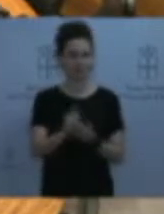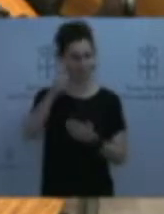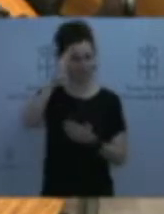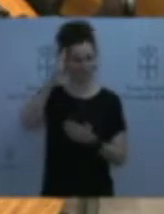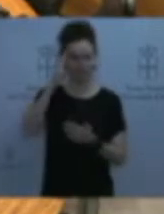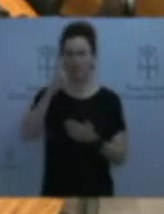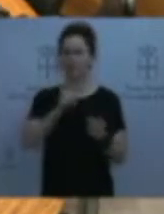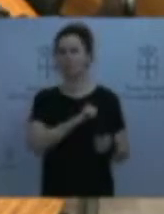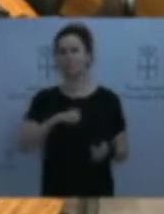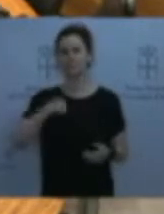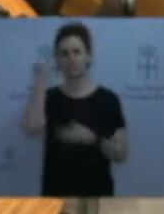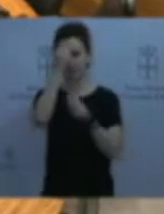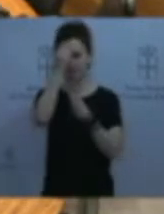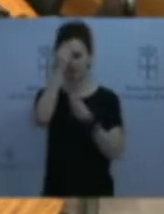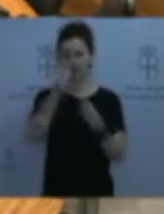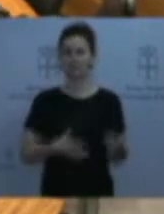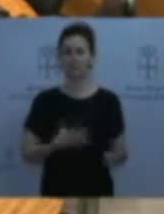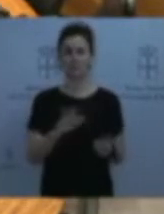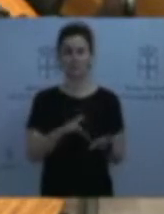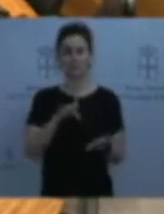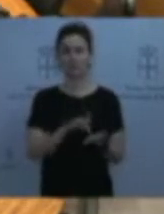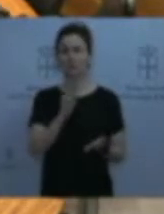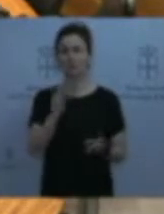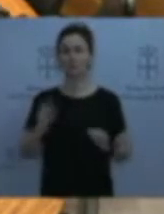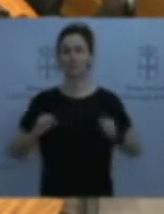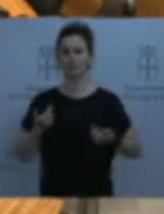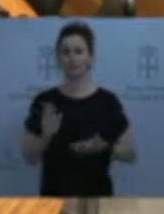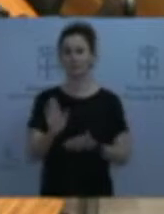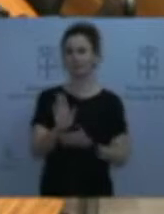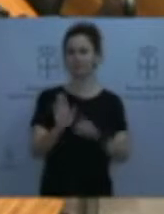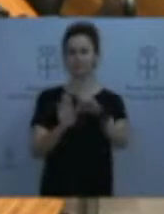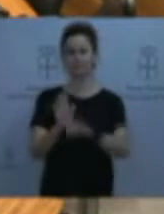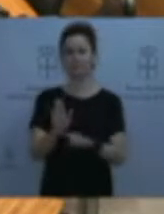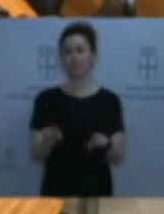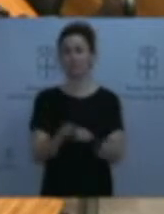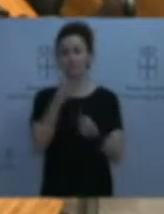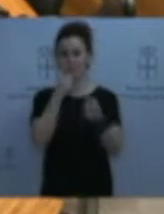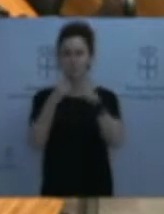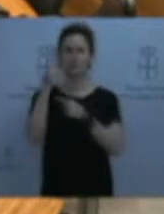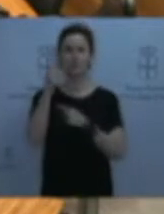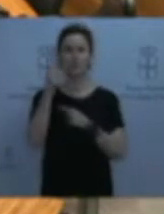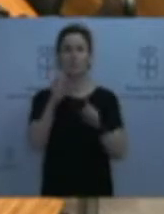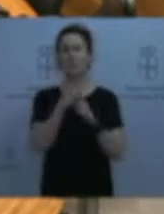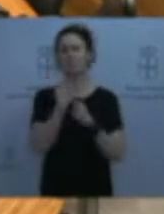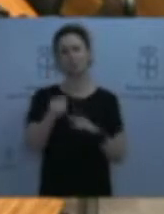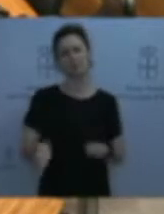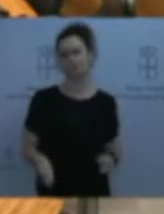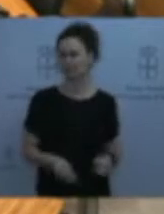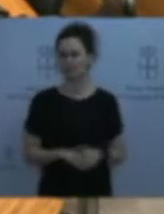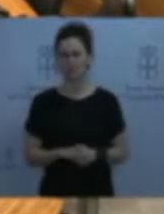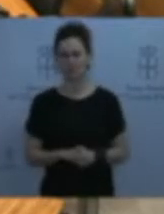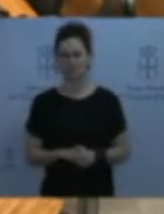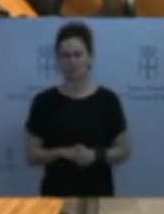Yo creo que puede ser que la iniciativa que presenta el Partido Popular sea prácticamente la misma que la de hace un año, pero yo creo que el contexto ha cambiado y